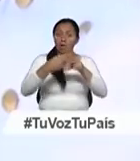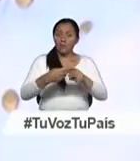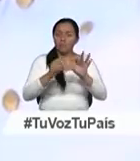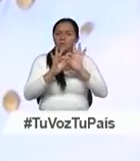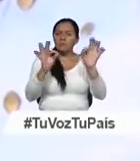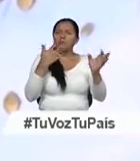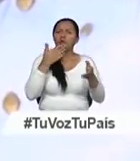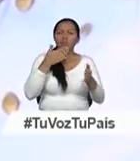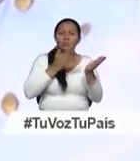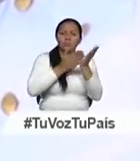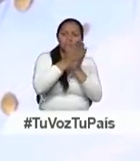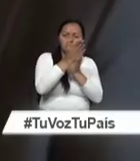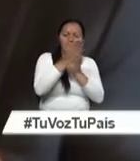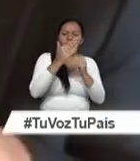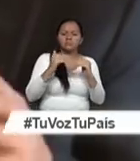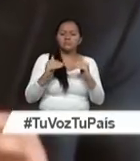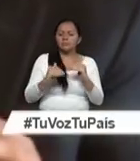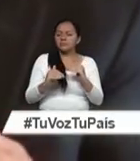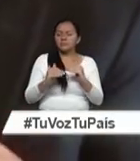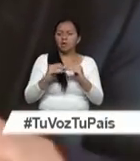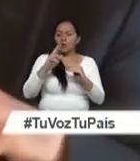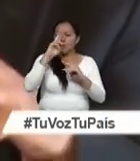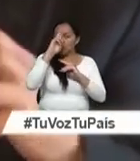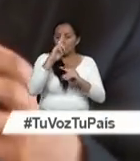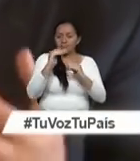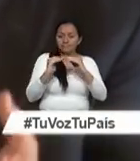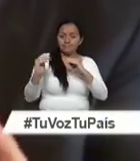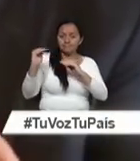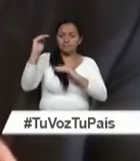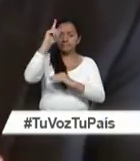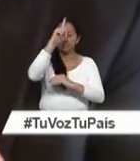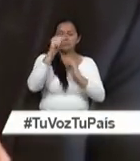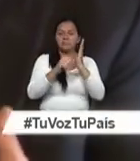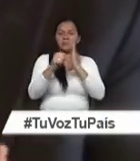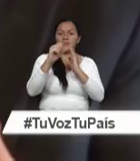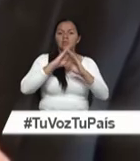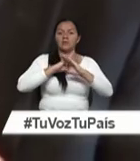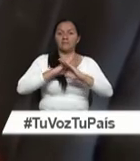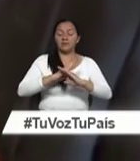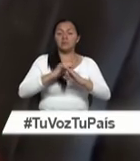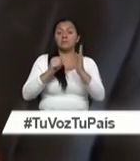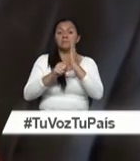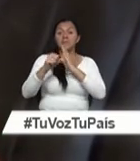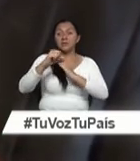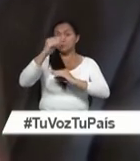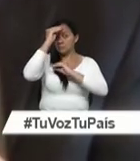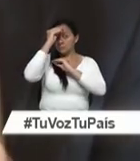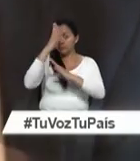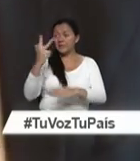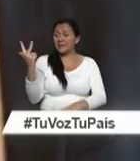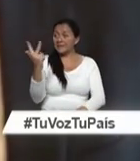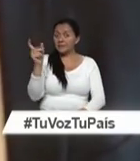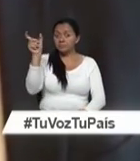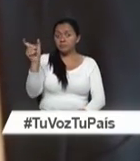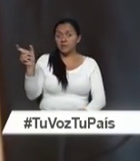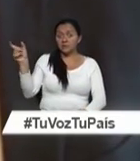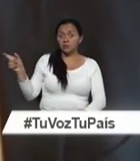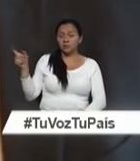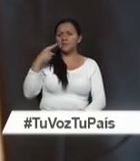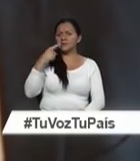canales establecidos en el órgano regular y es por ello que el ministro Patiño informa que los oficiales